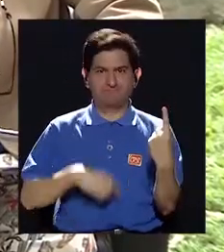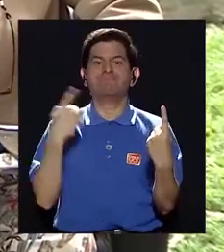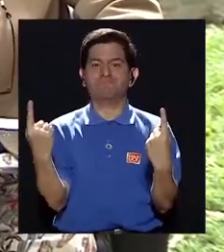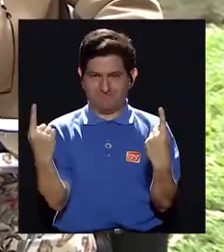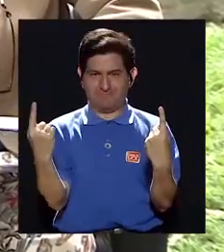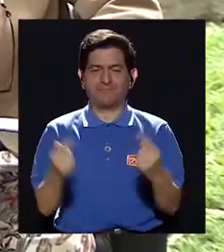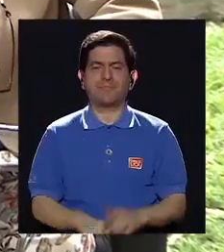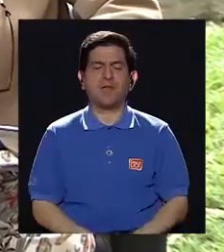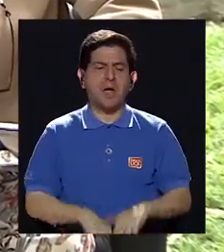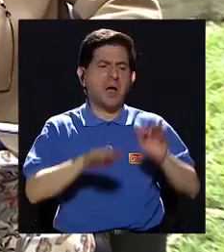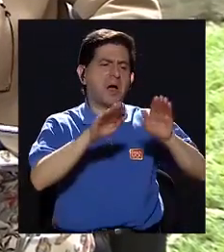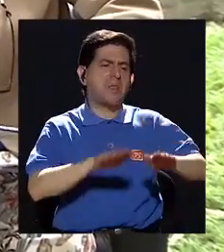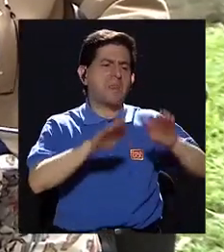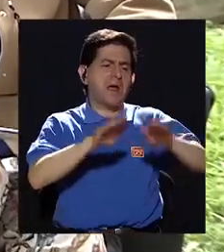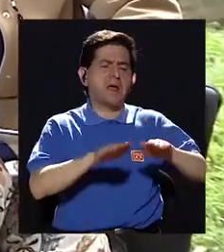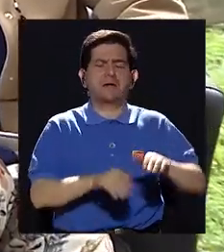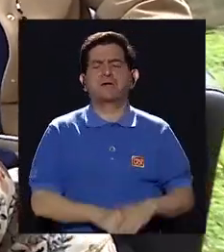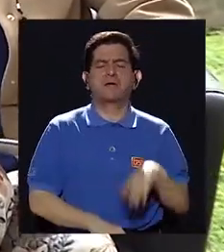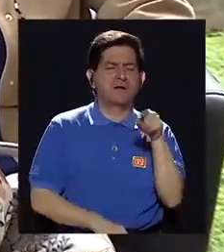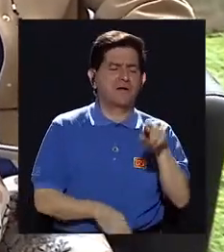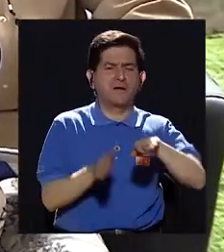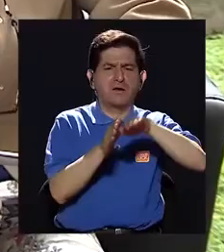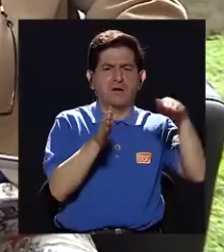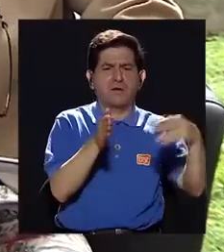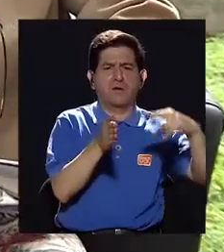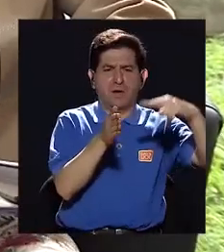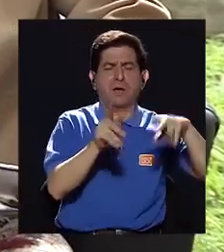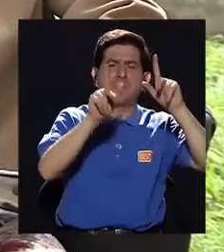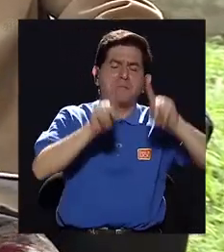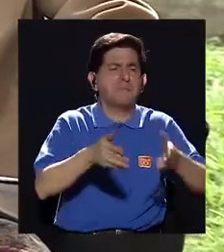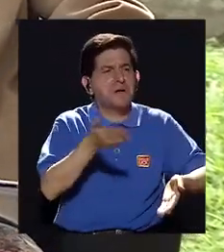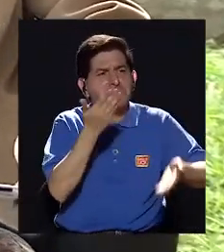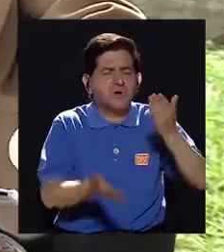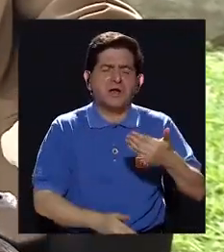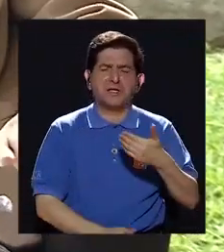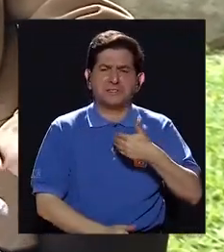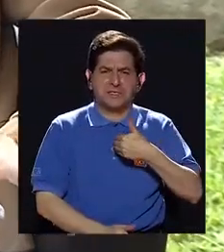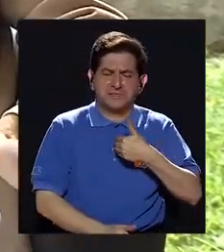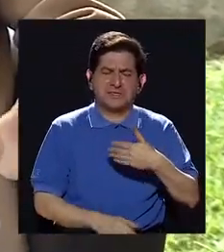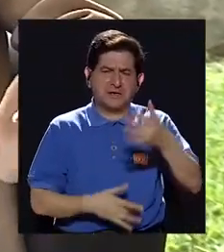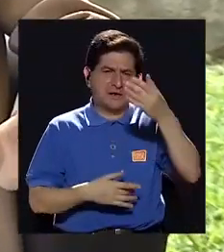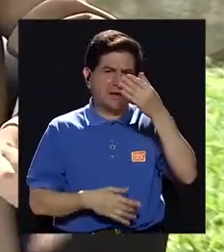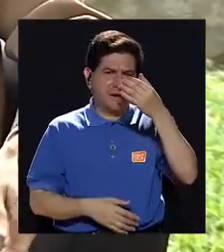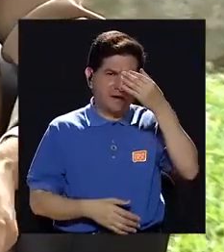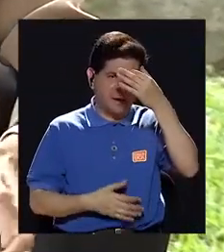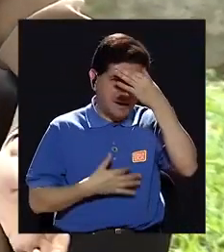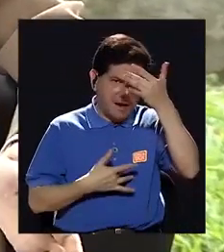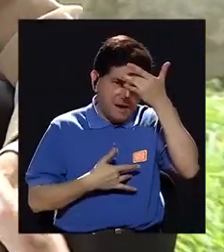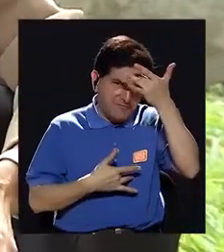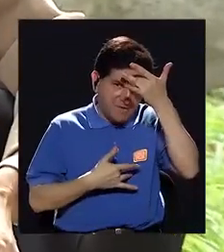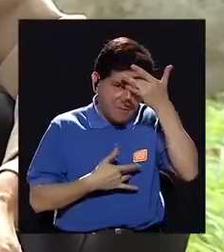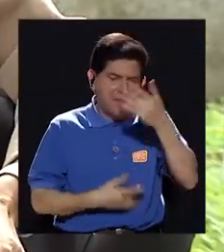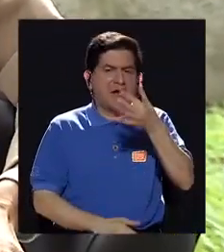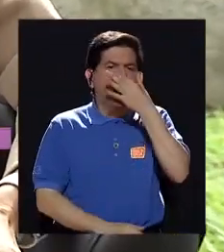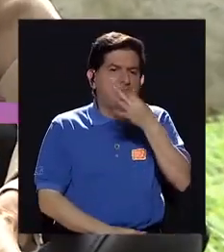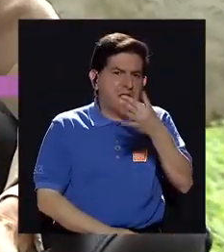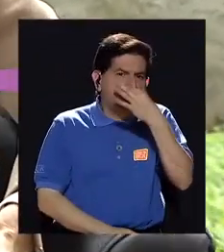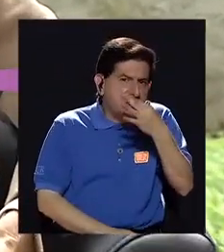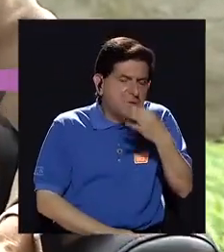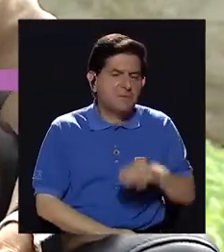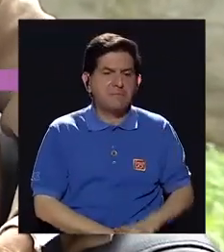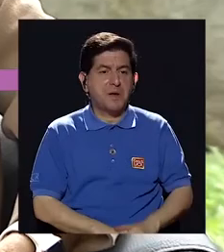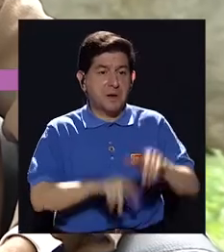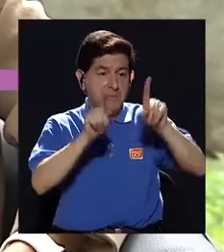diferentes. Posiblemente el reposo en cama lo va a hacer una persona que tiene algún padecimiento, una gripe. A veces hay personas